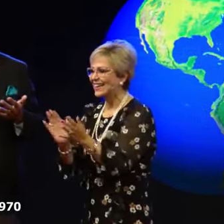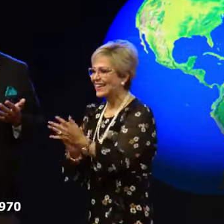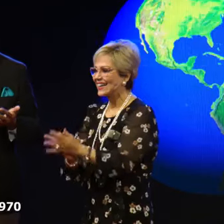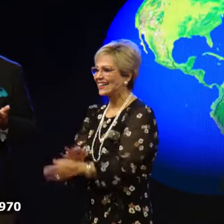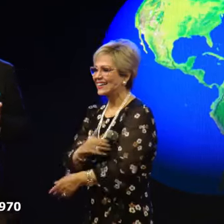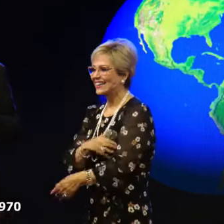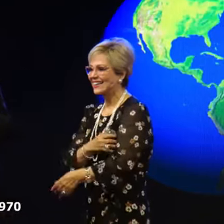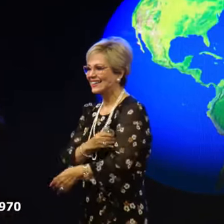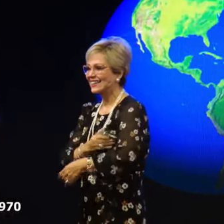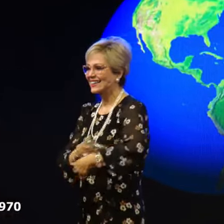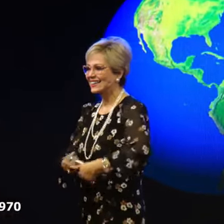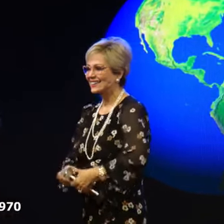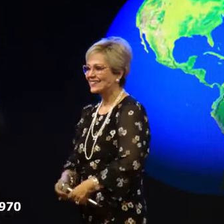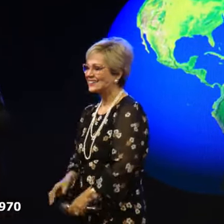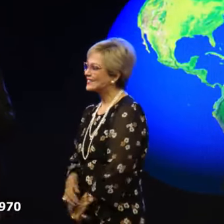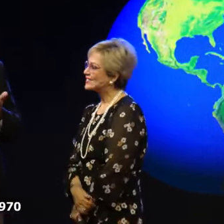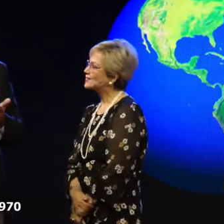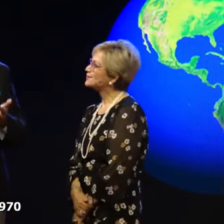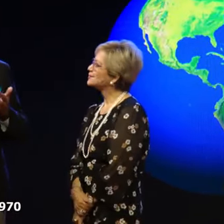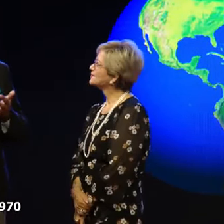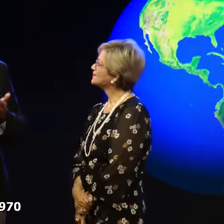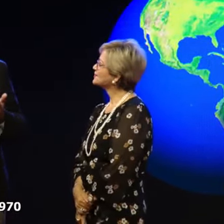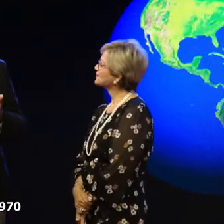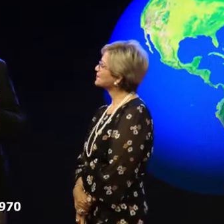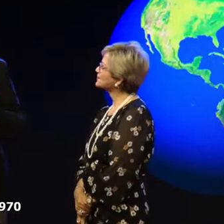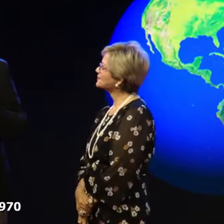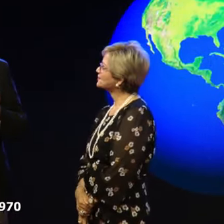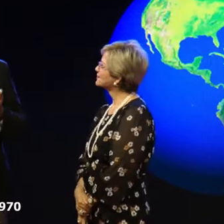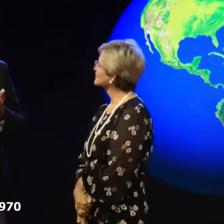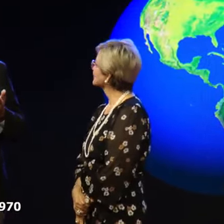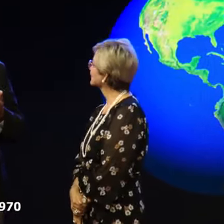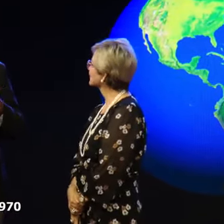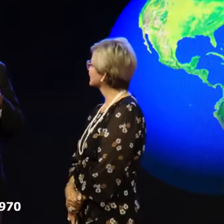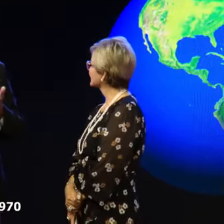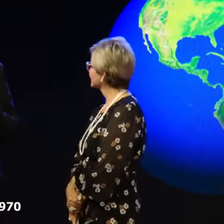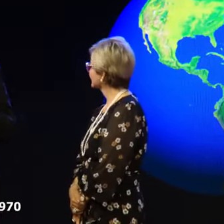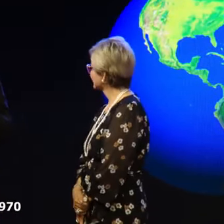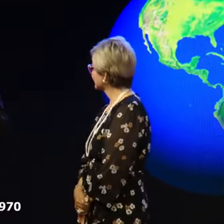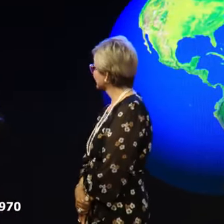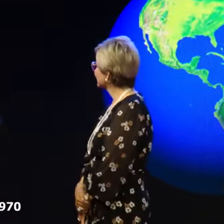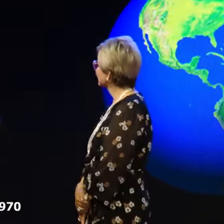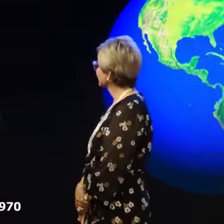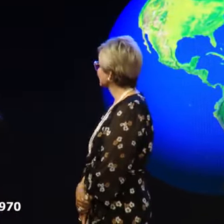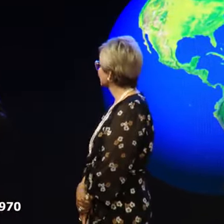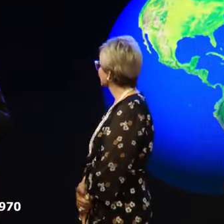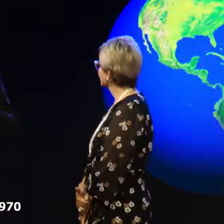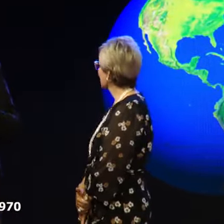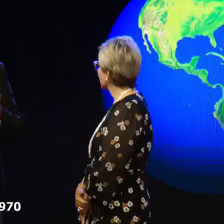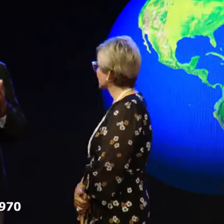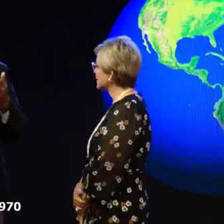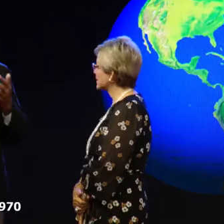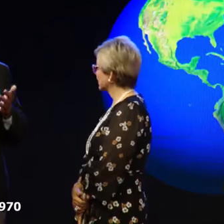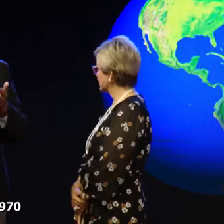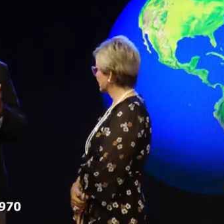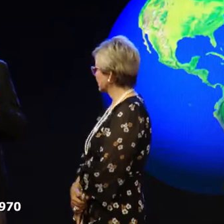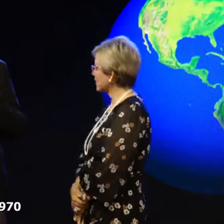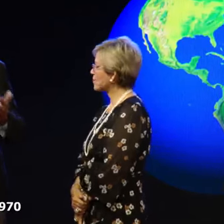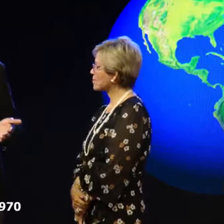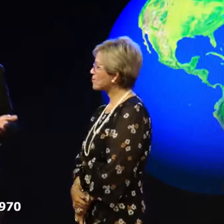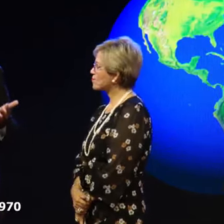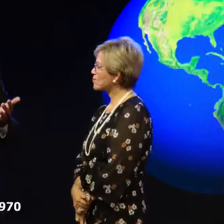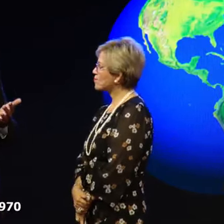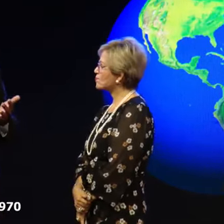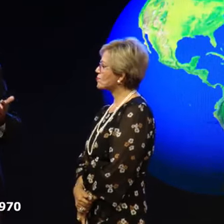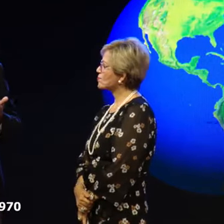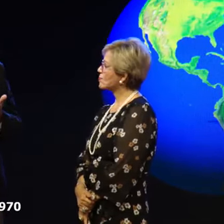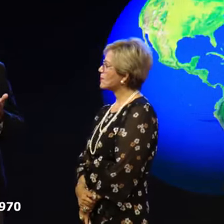dije al Señor, yo venía mucho tiempo pidiéndole al Señor por eso, por esa situación, porque la obesidad es una